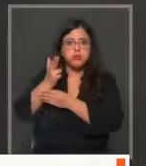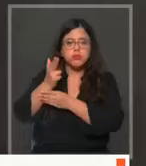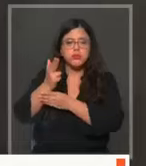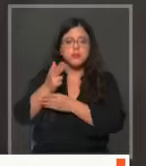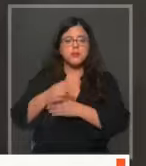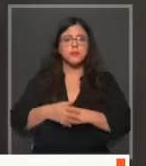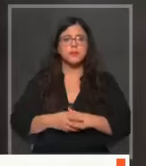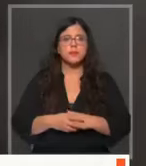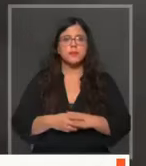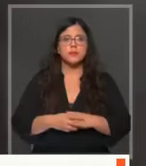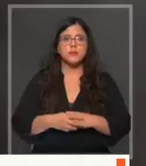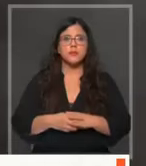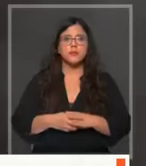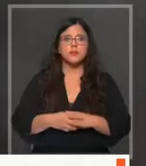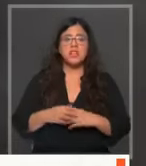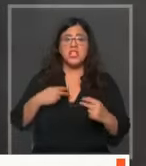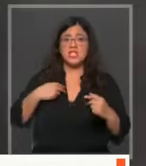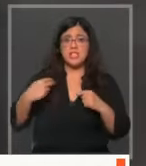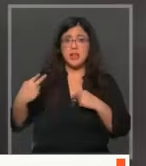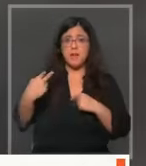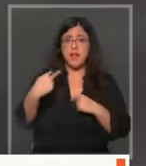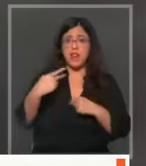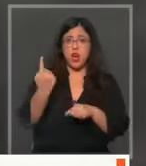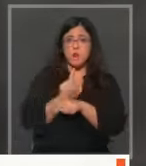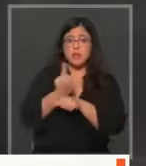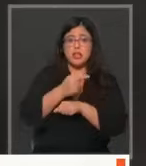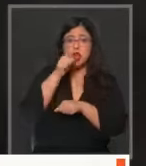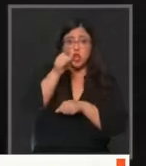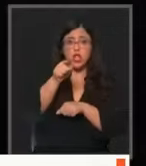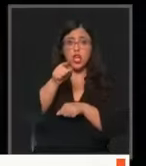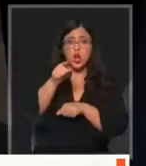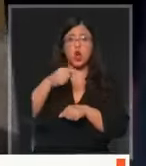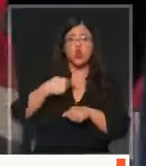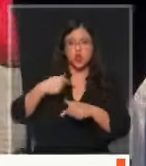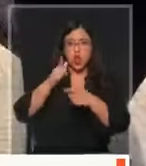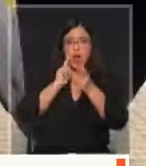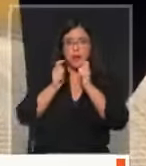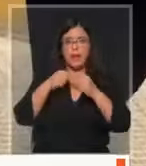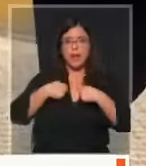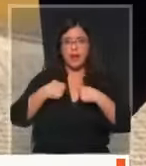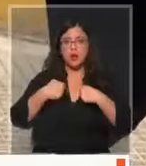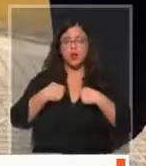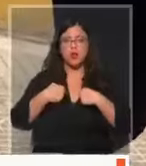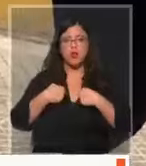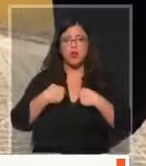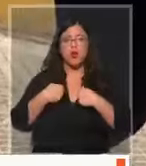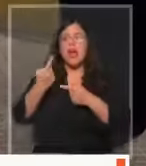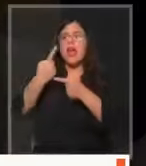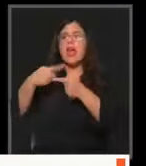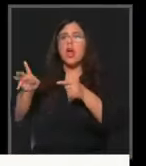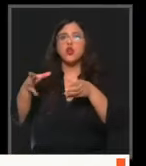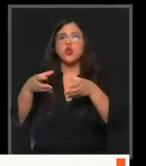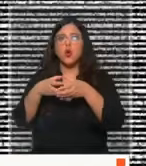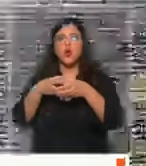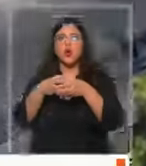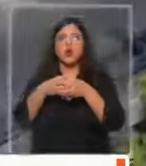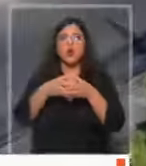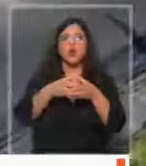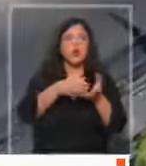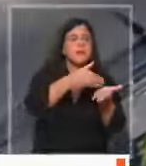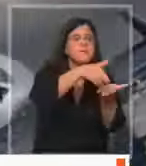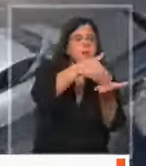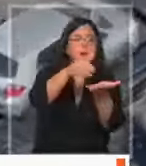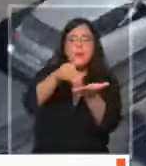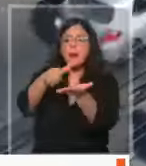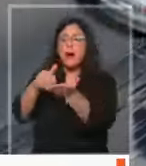Si me ven conversando contigo, yo corro riesgo. Es otra banda que está limpiando a la gente. Fue